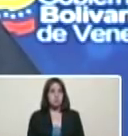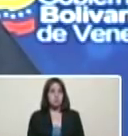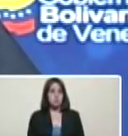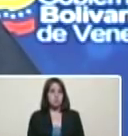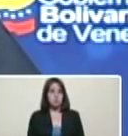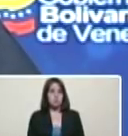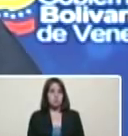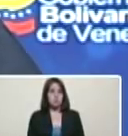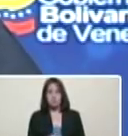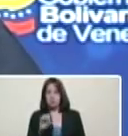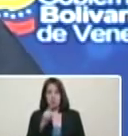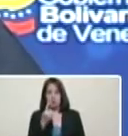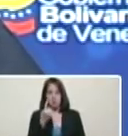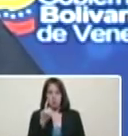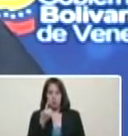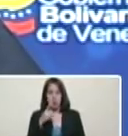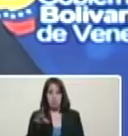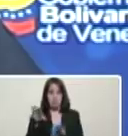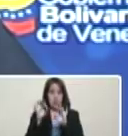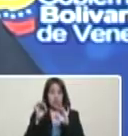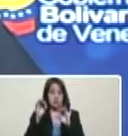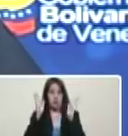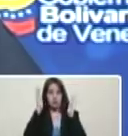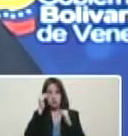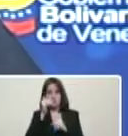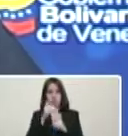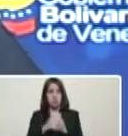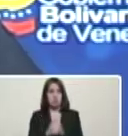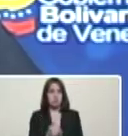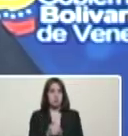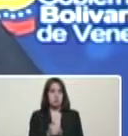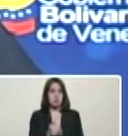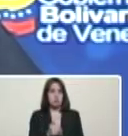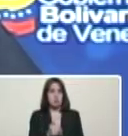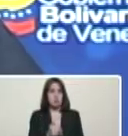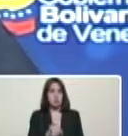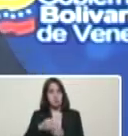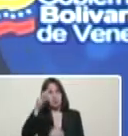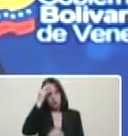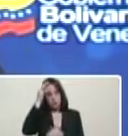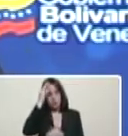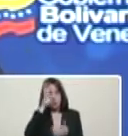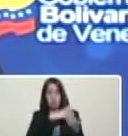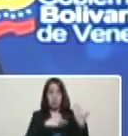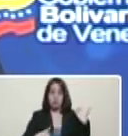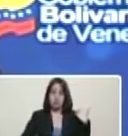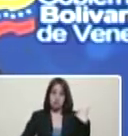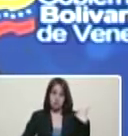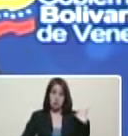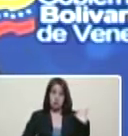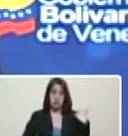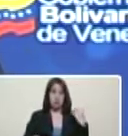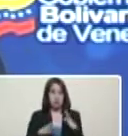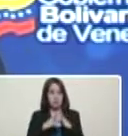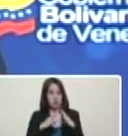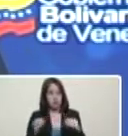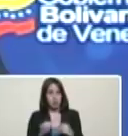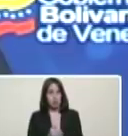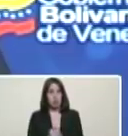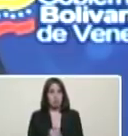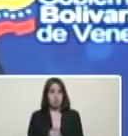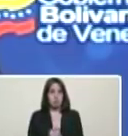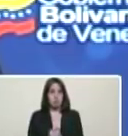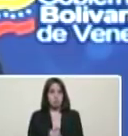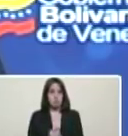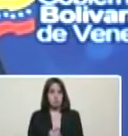primordiales, de especial atención para este Consejo Presidencial y para sus componentes. No es una tarea más,